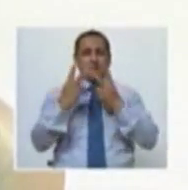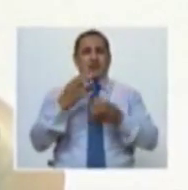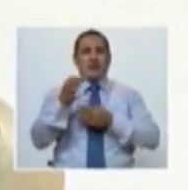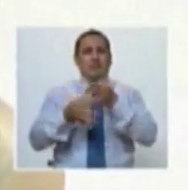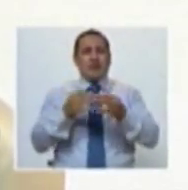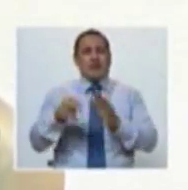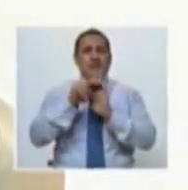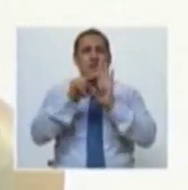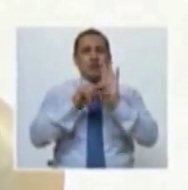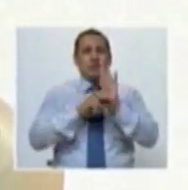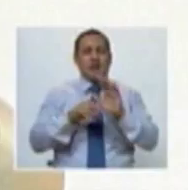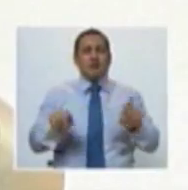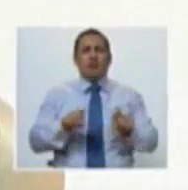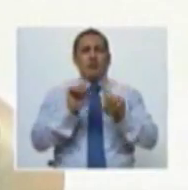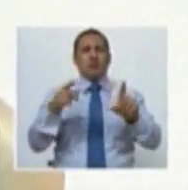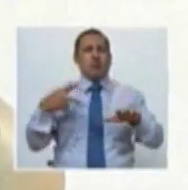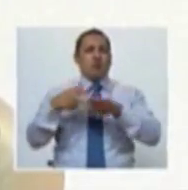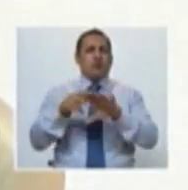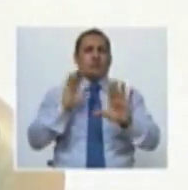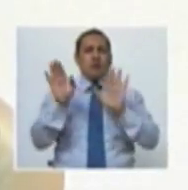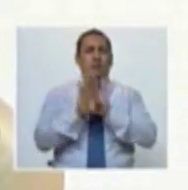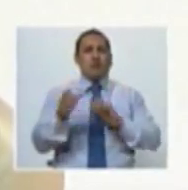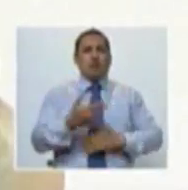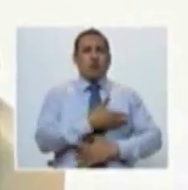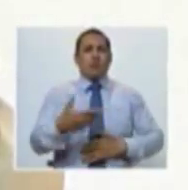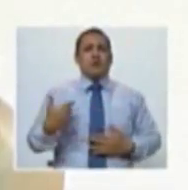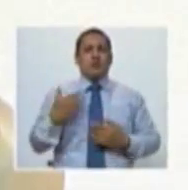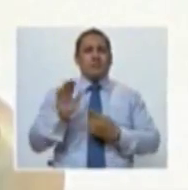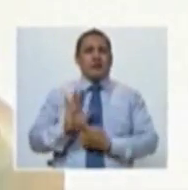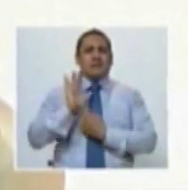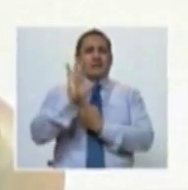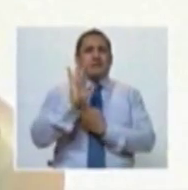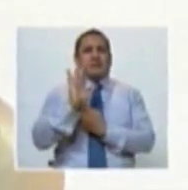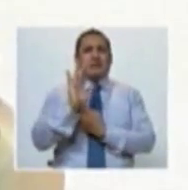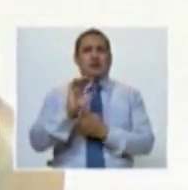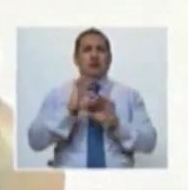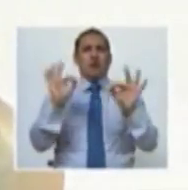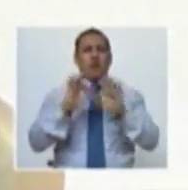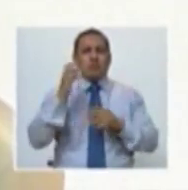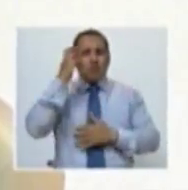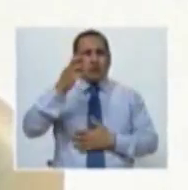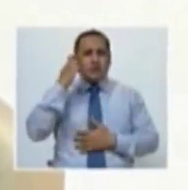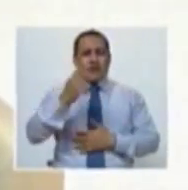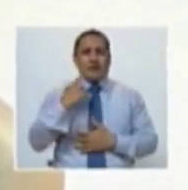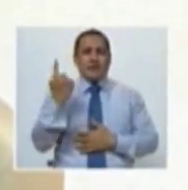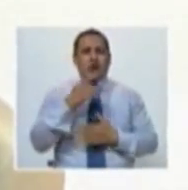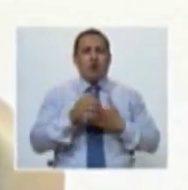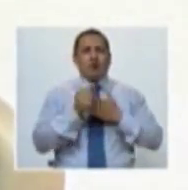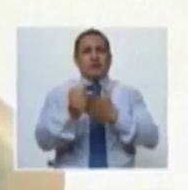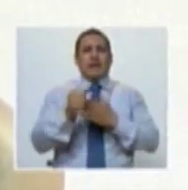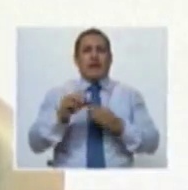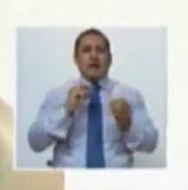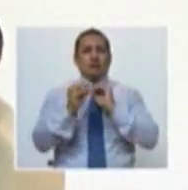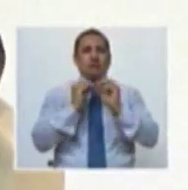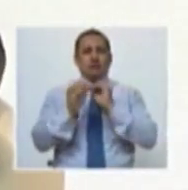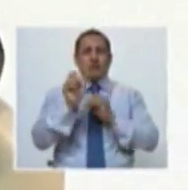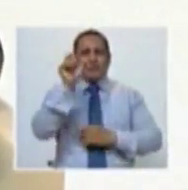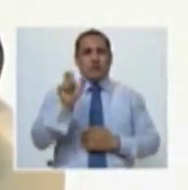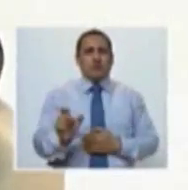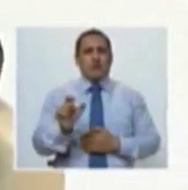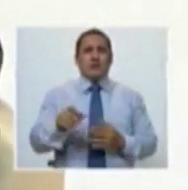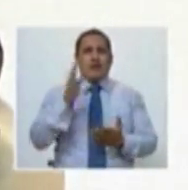en absoluto impide de que el Estado pueda implementar políticas públicas orientadas a la resocialización de la